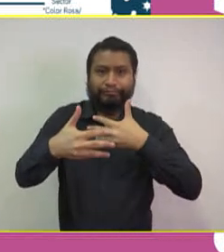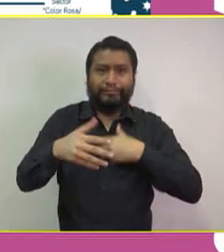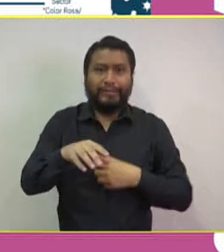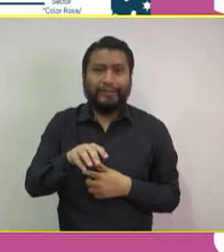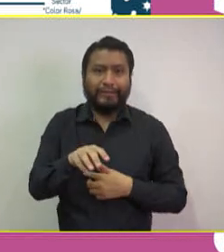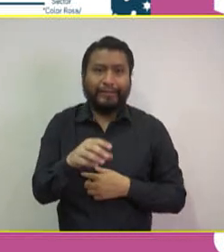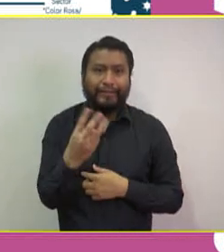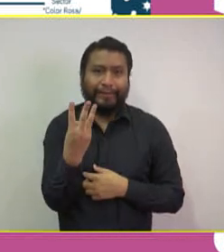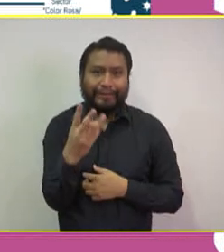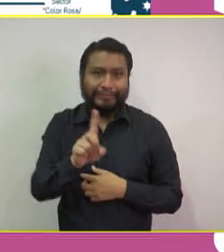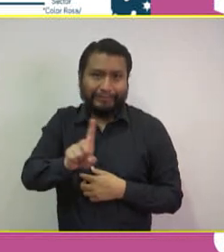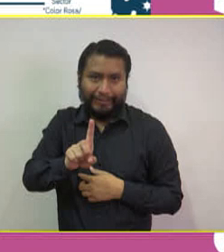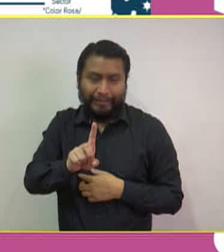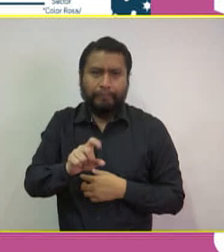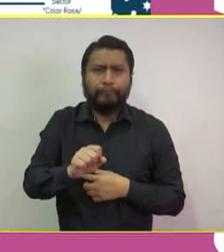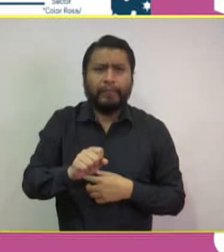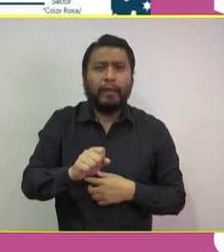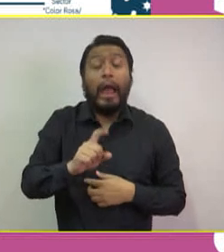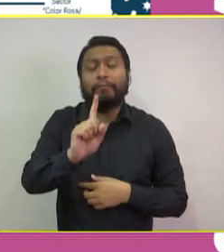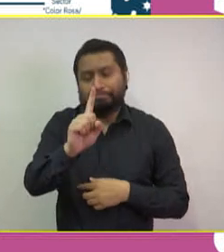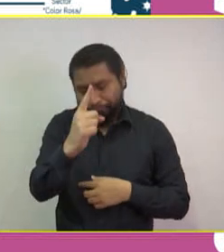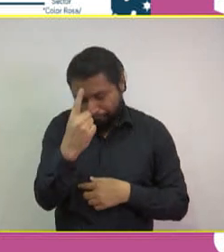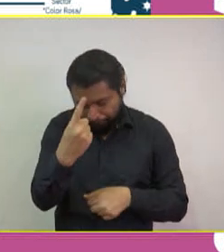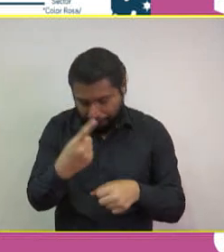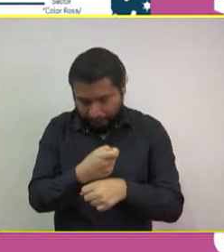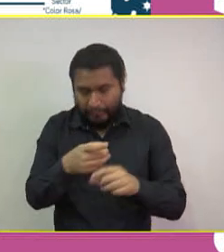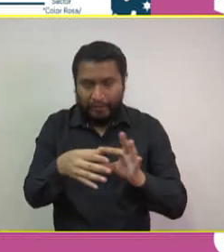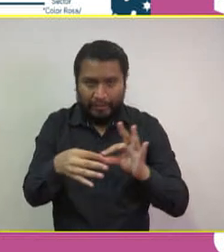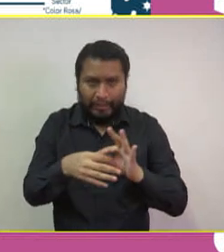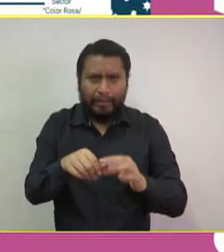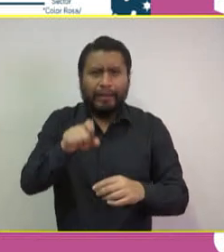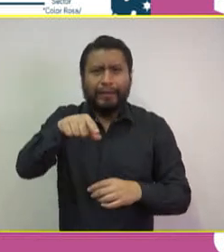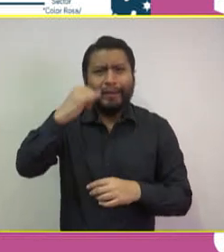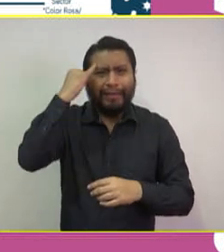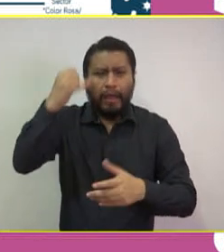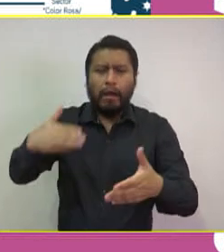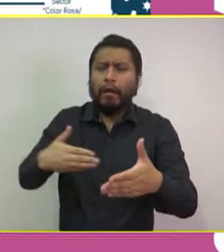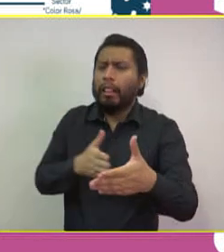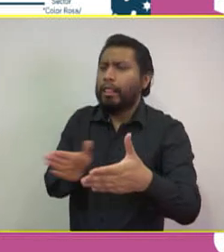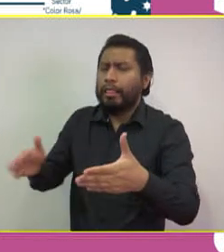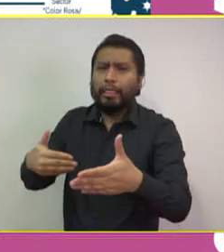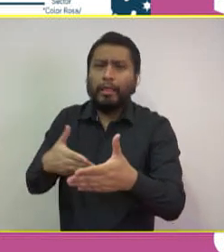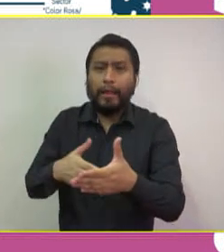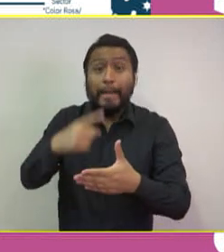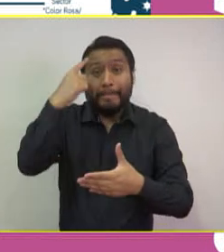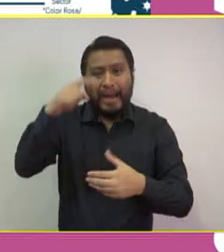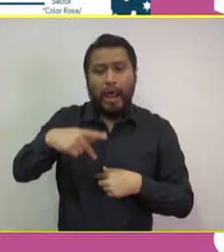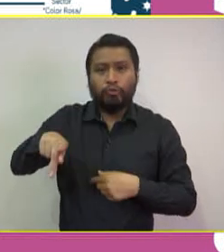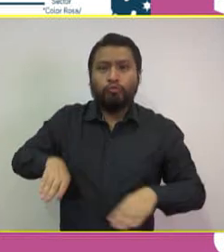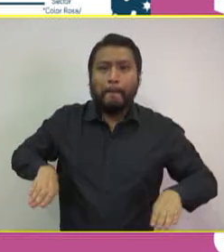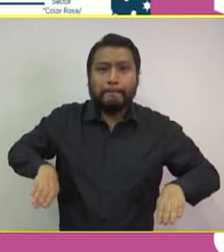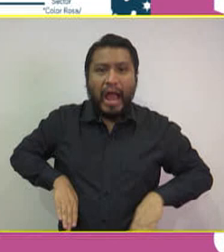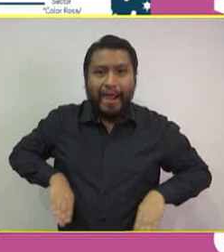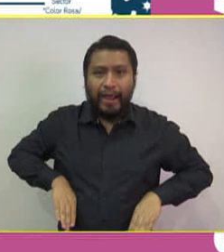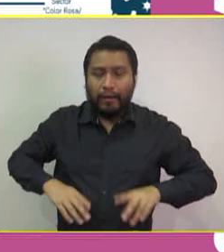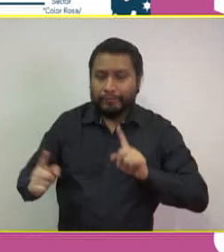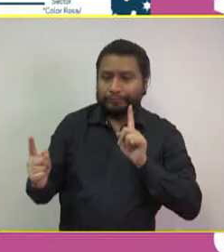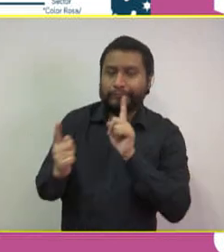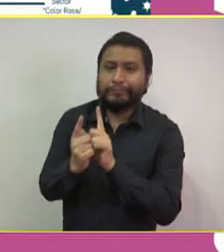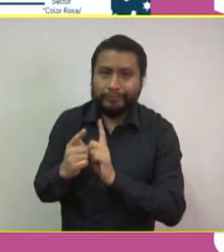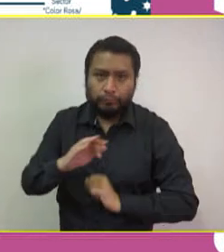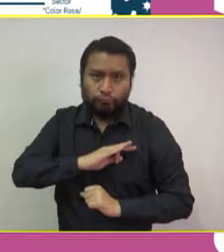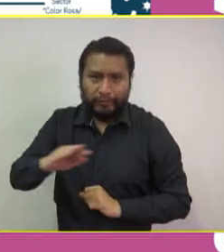ayudan es, primero que nada, la idea del laberinto es que encuentren a sus pares, es decir, en el instructivo vienen cuáles son